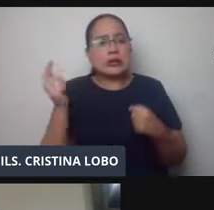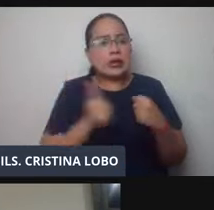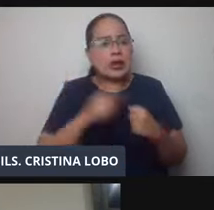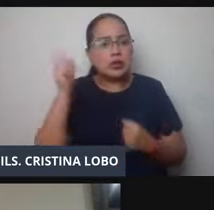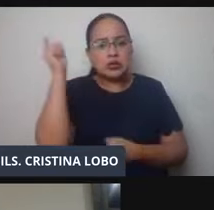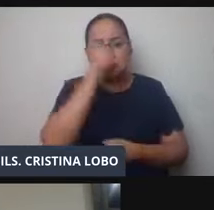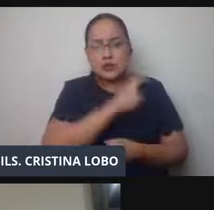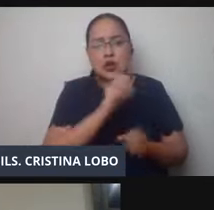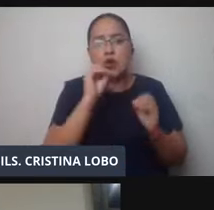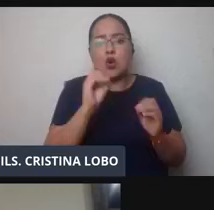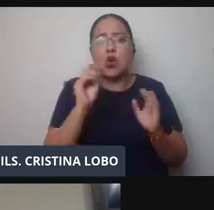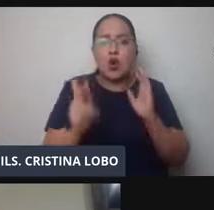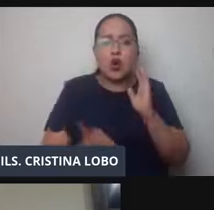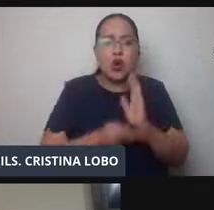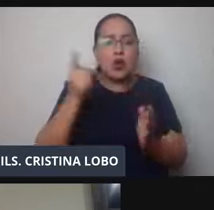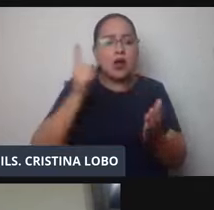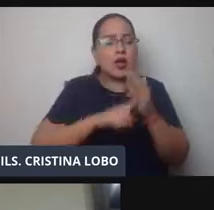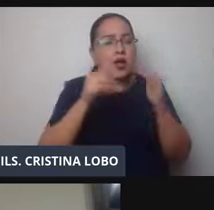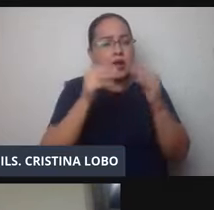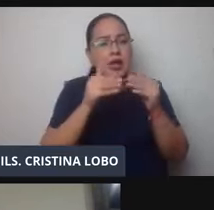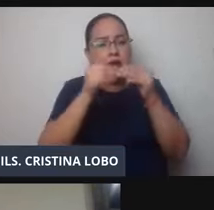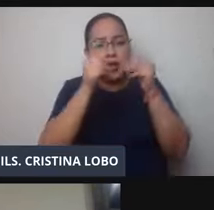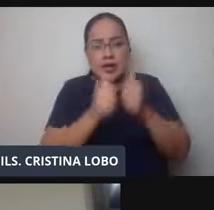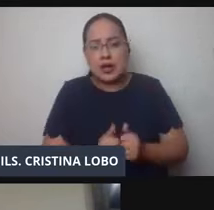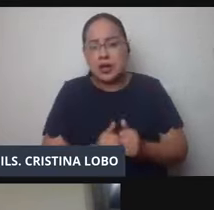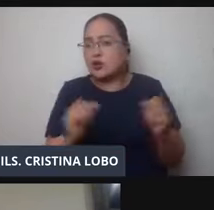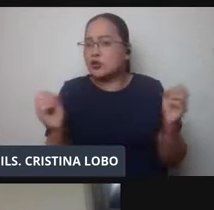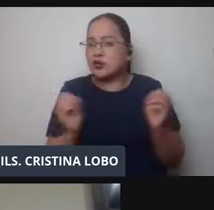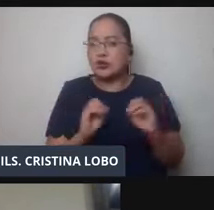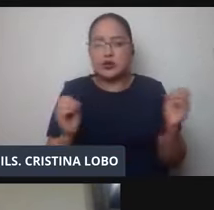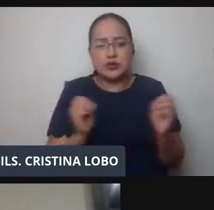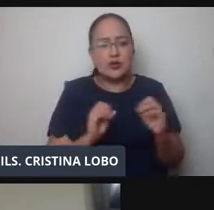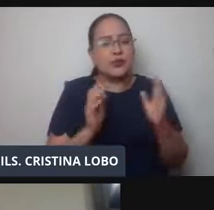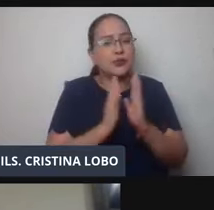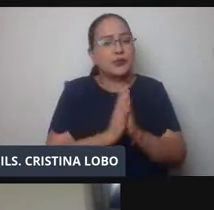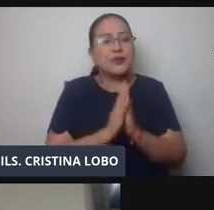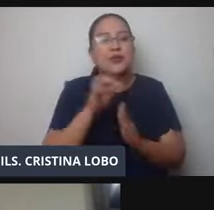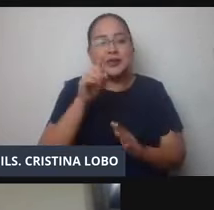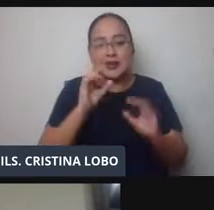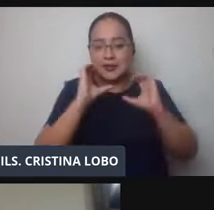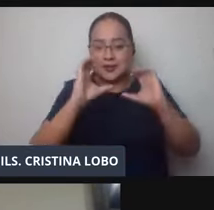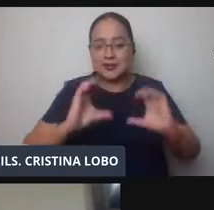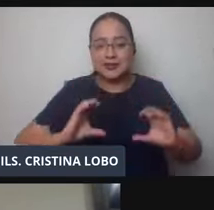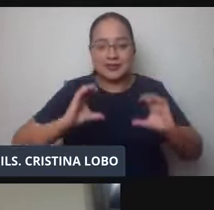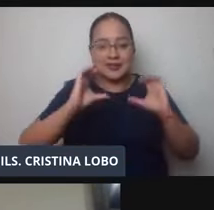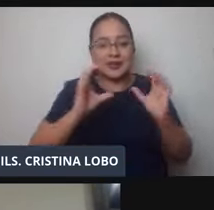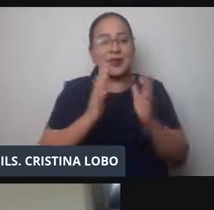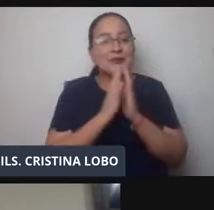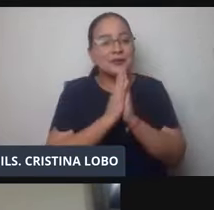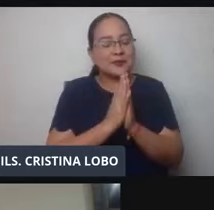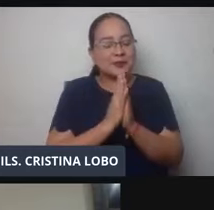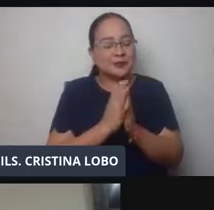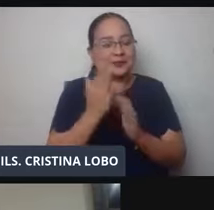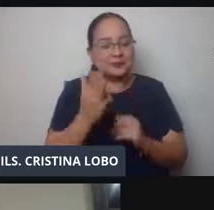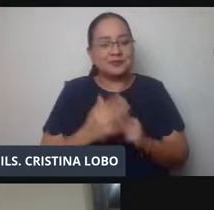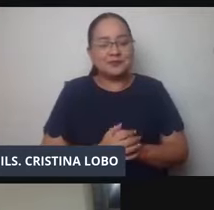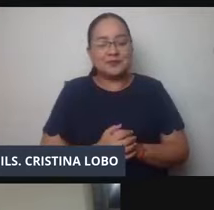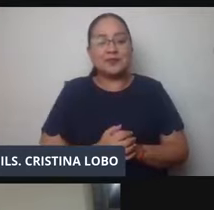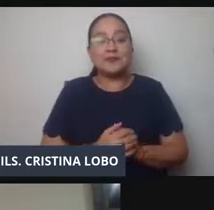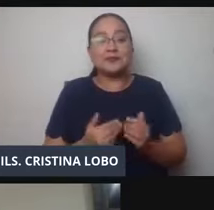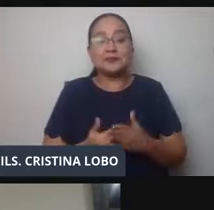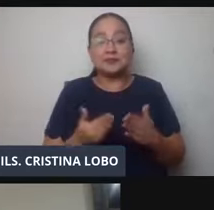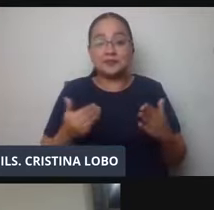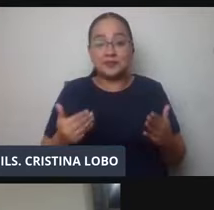nos vuelvan a encerrar, que no nos vuelvan a meter a la casa, por favor. Cuídense y cuídennos, no sean así. Y pues bueno,